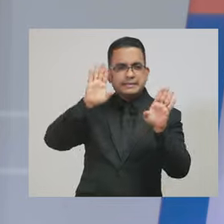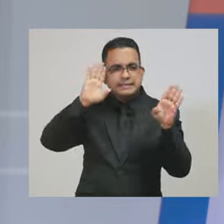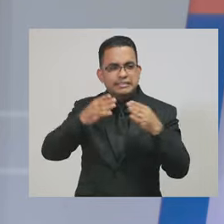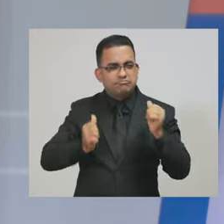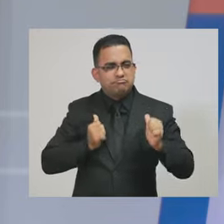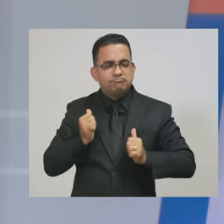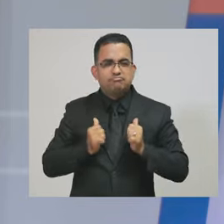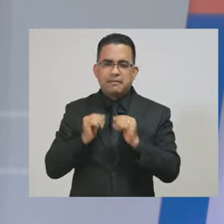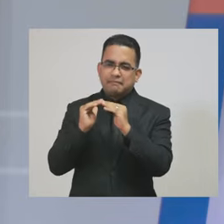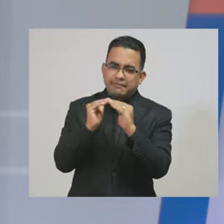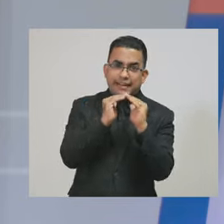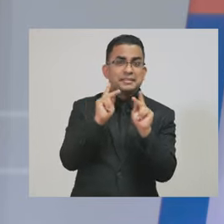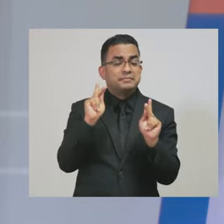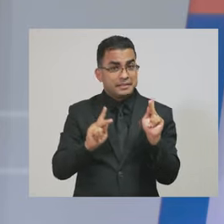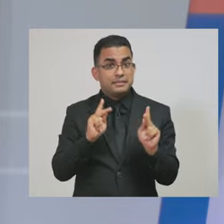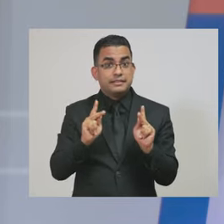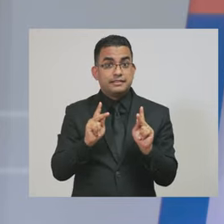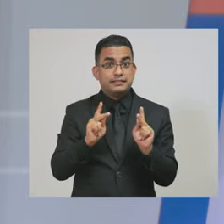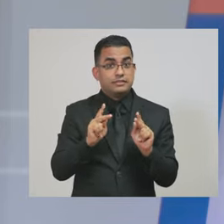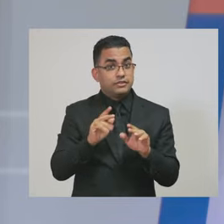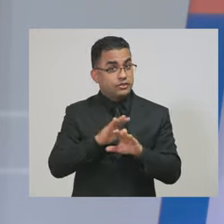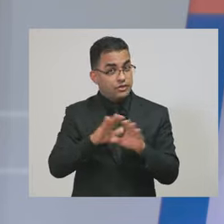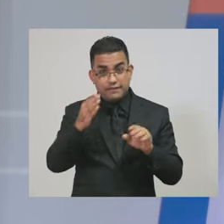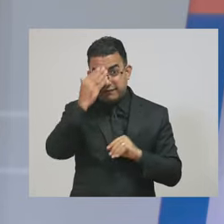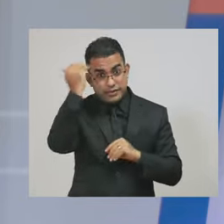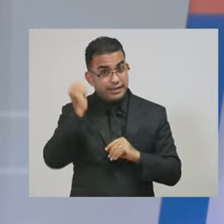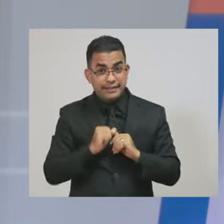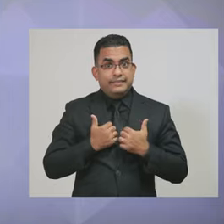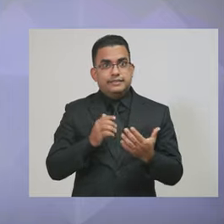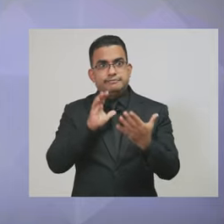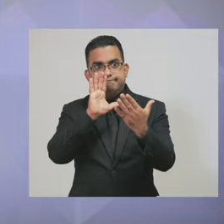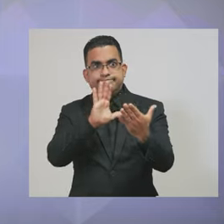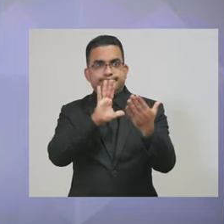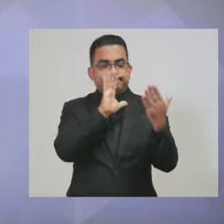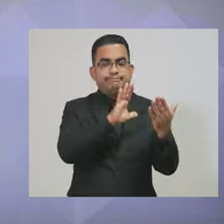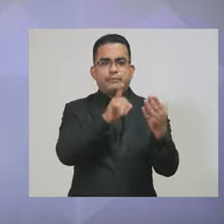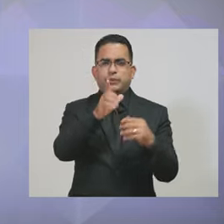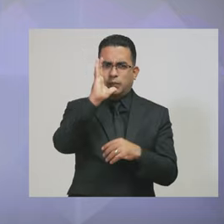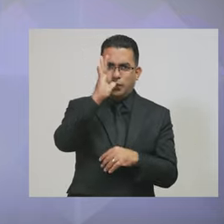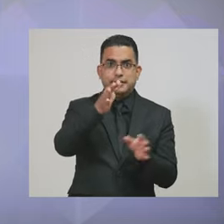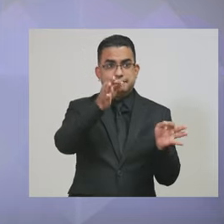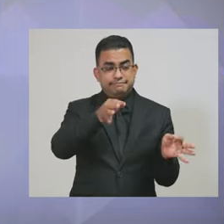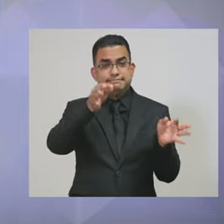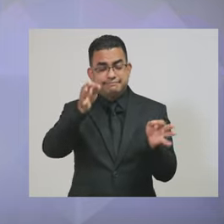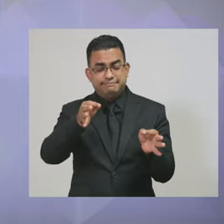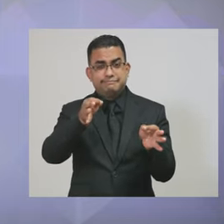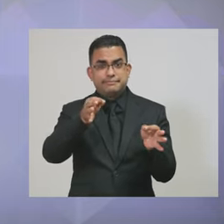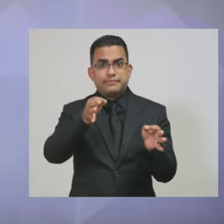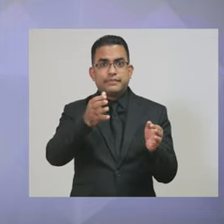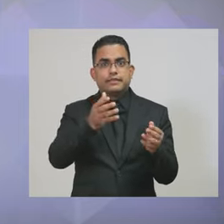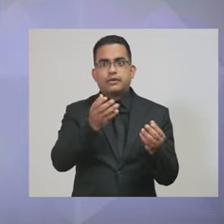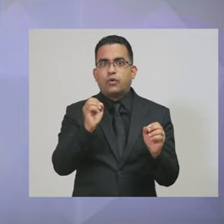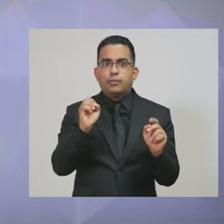dedicados al bien al altruismo y a la justicia social no olviden que en cada encrucijada de la vida y